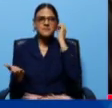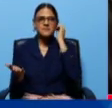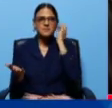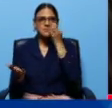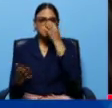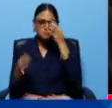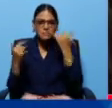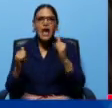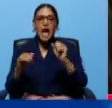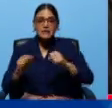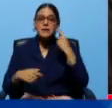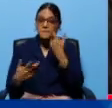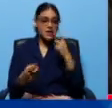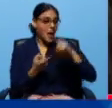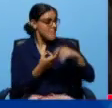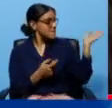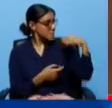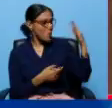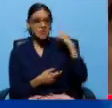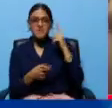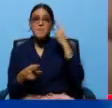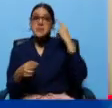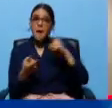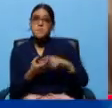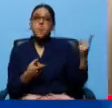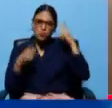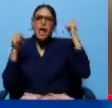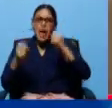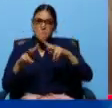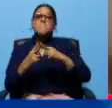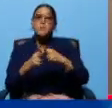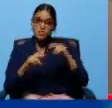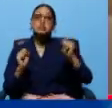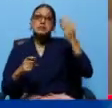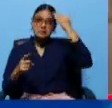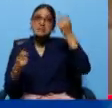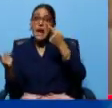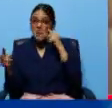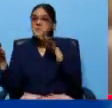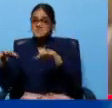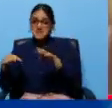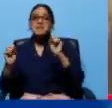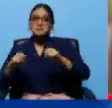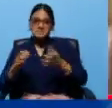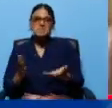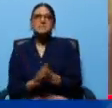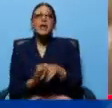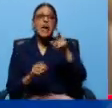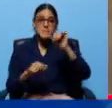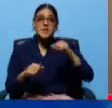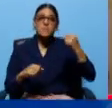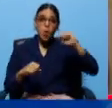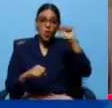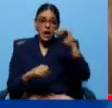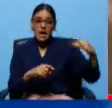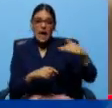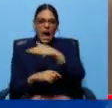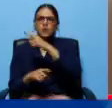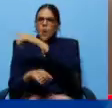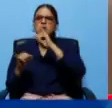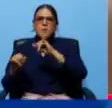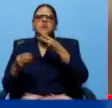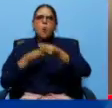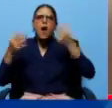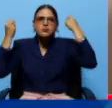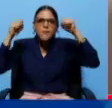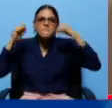Aquí está, bueno, Silita. Silita es experta, Silita es mecánica. Con, con este carro, presidente, ellos hacen